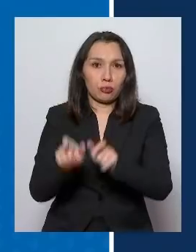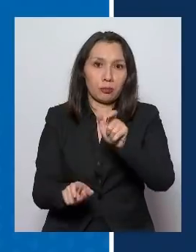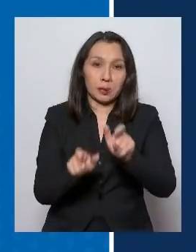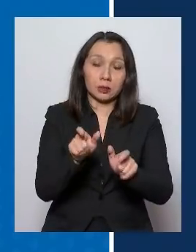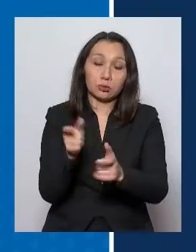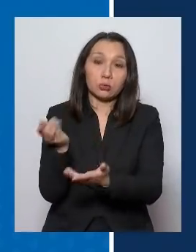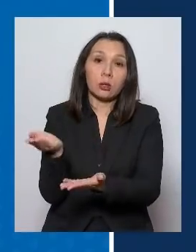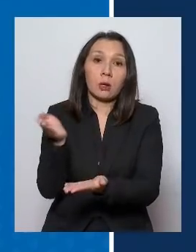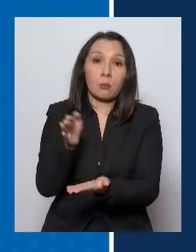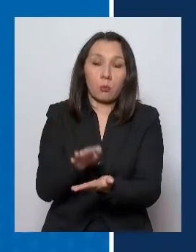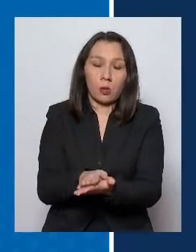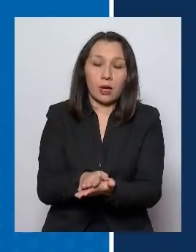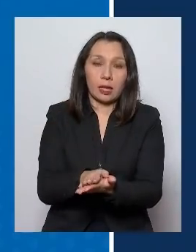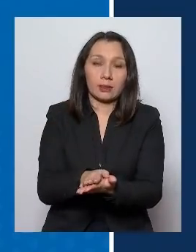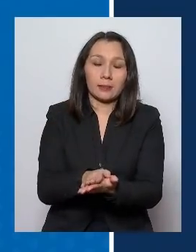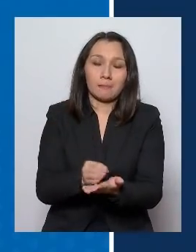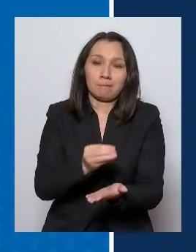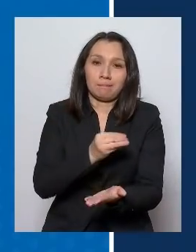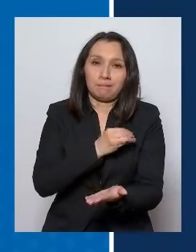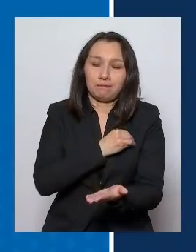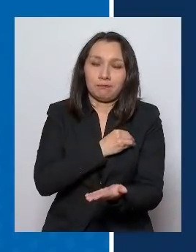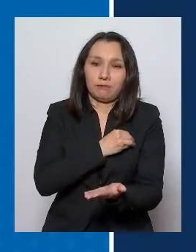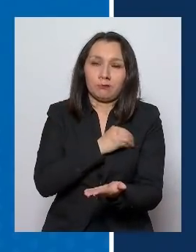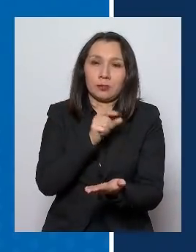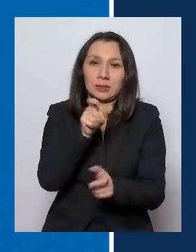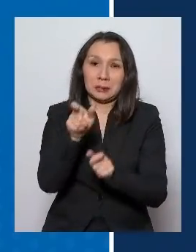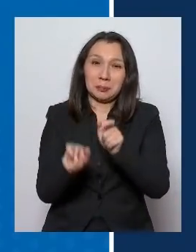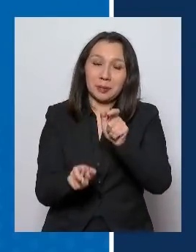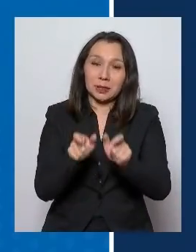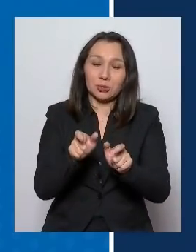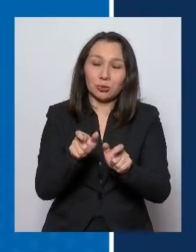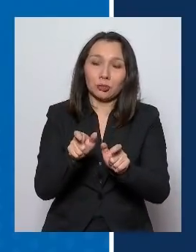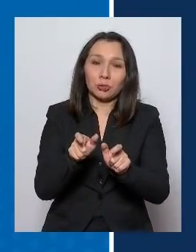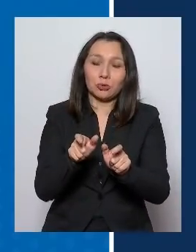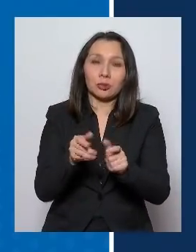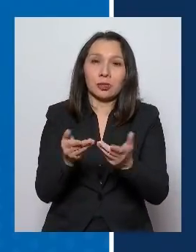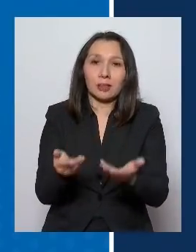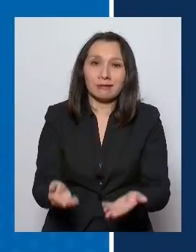personas fallecidas. Lamentamos el fallecimiento de estas personas.